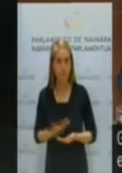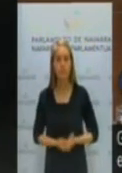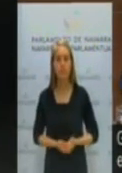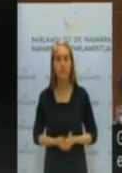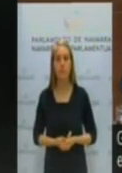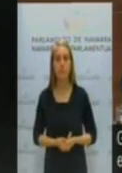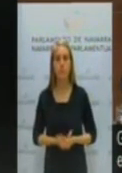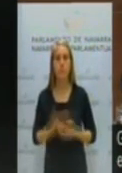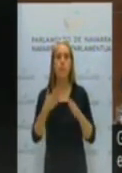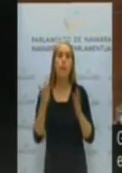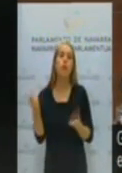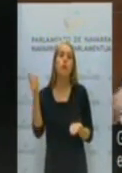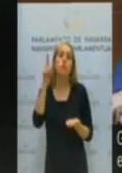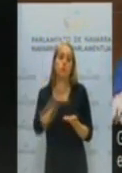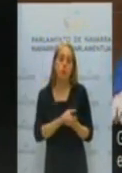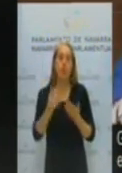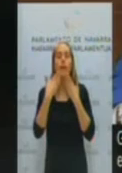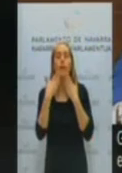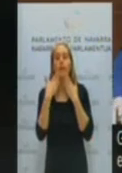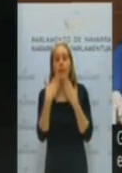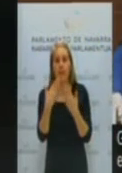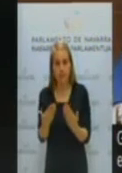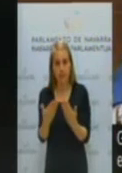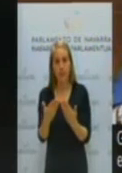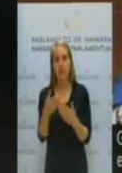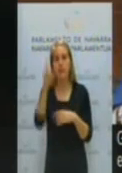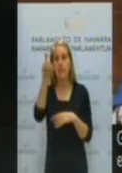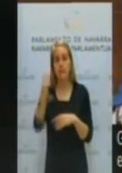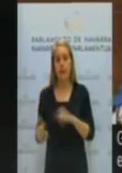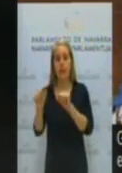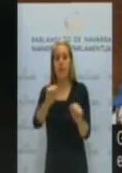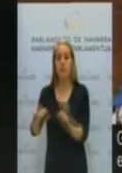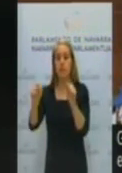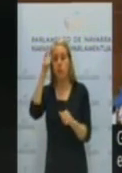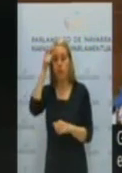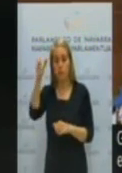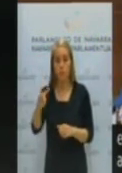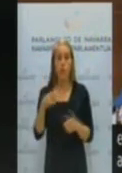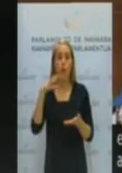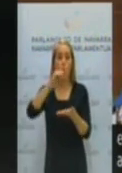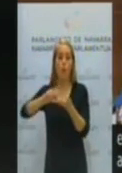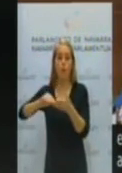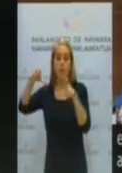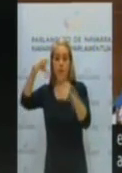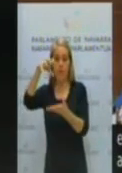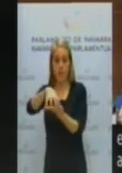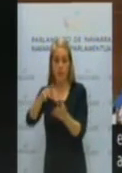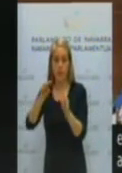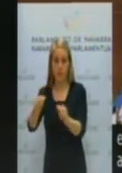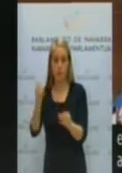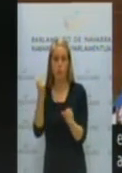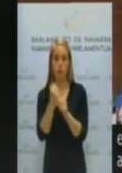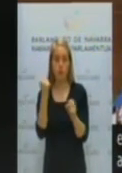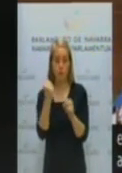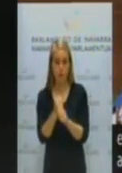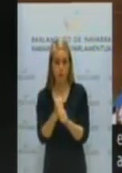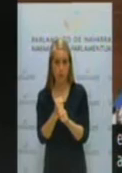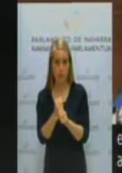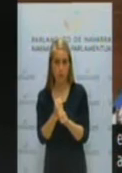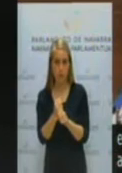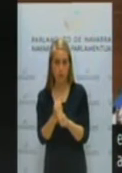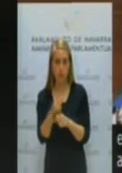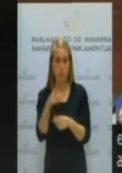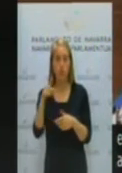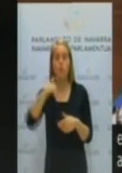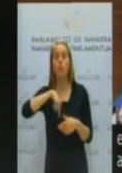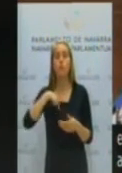Y de nuevo tenemos que agradecer al defensor, a su oficina, por su trabajo. Le animamos a